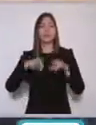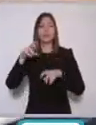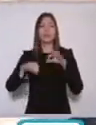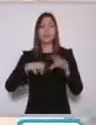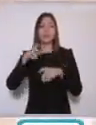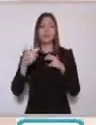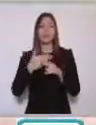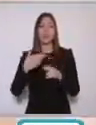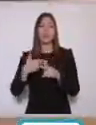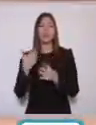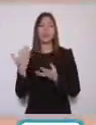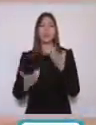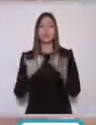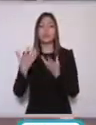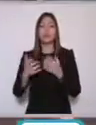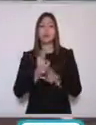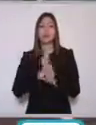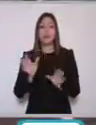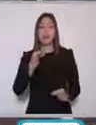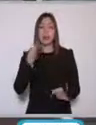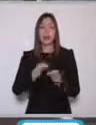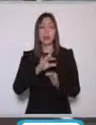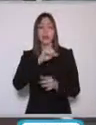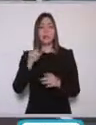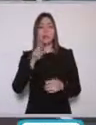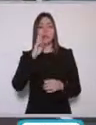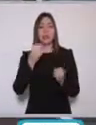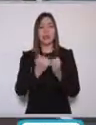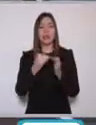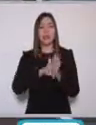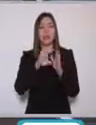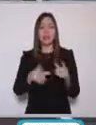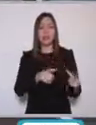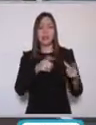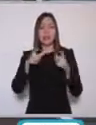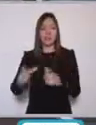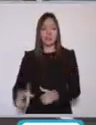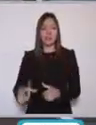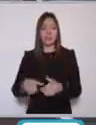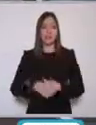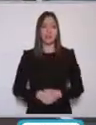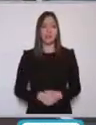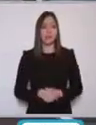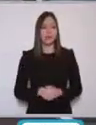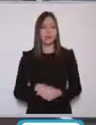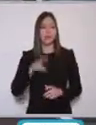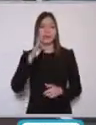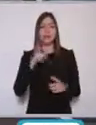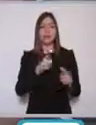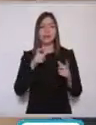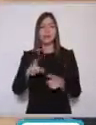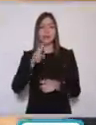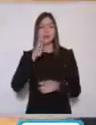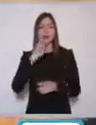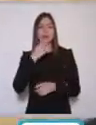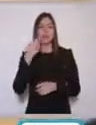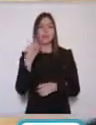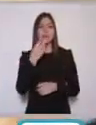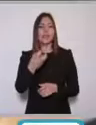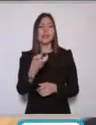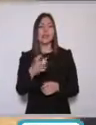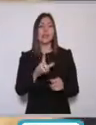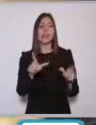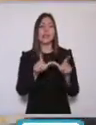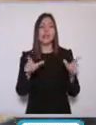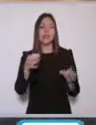terminen de cocer todos los ingredientes y de esto nos va a quedar esto. Vamos a ver si se puede ¡Tarán! allá. Y tararán, ¡Ay, qué Lo que hicieron las rico! chicas. Obviamente ya aquí.